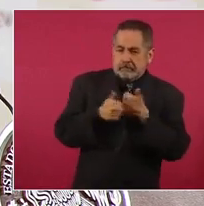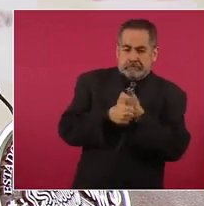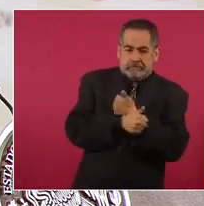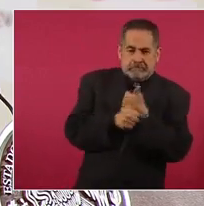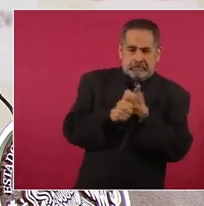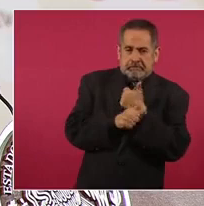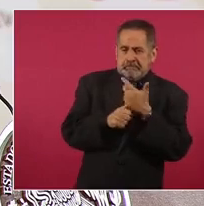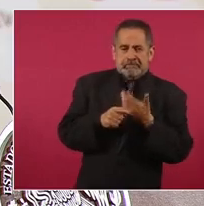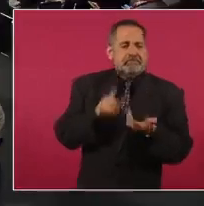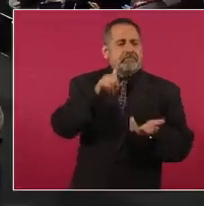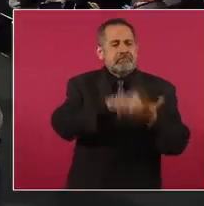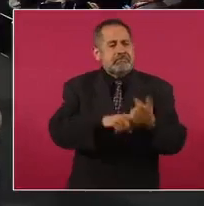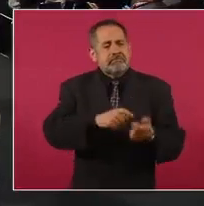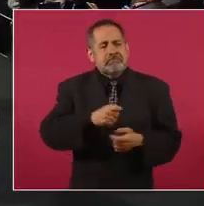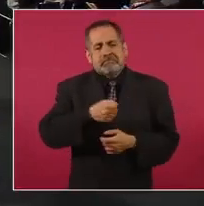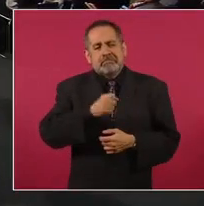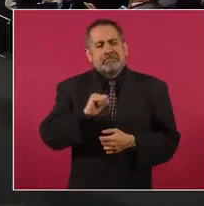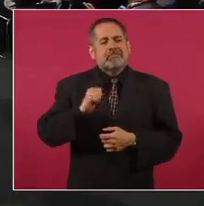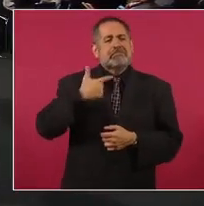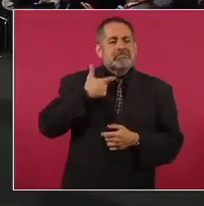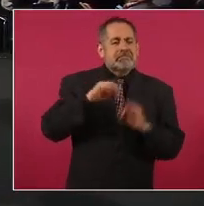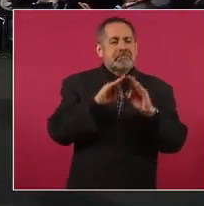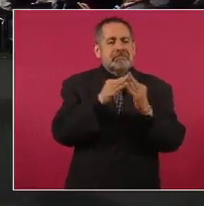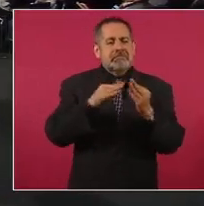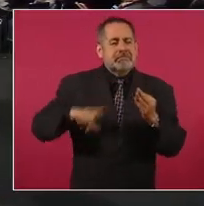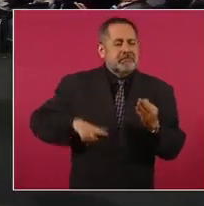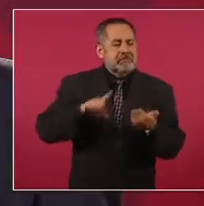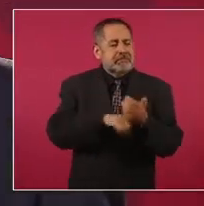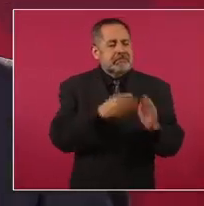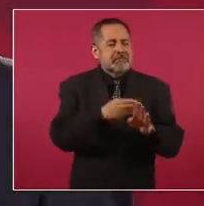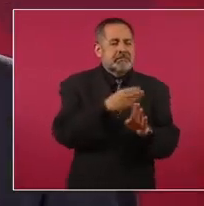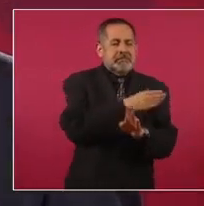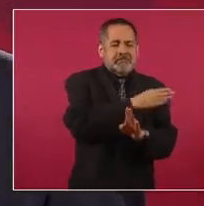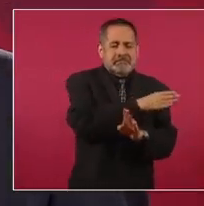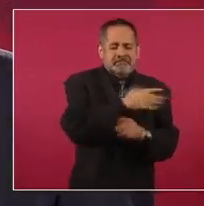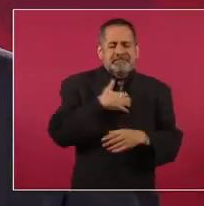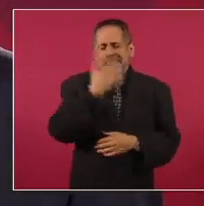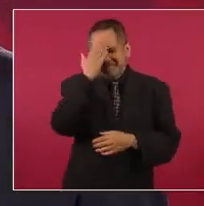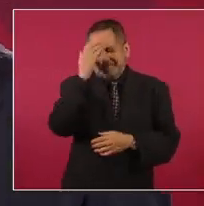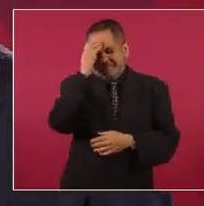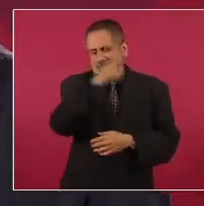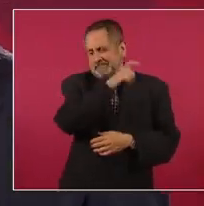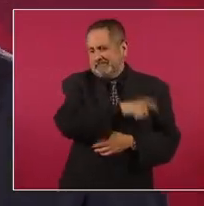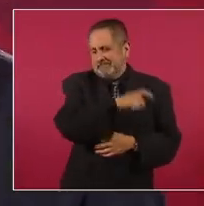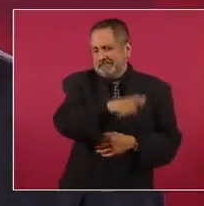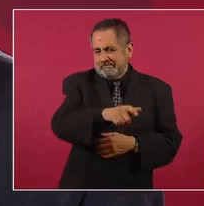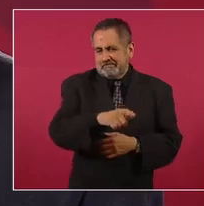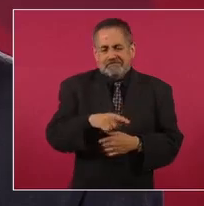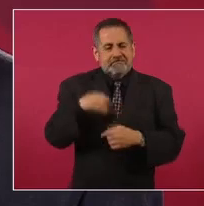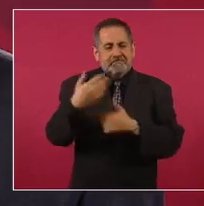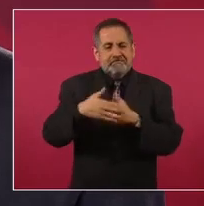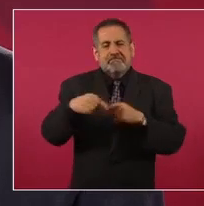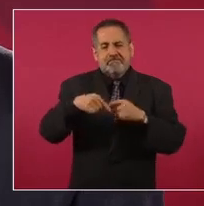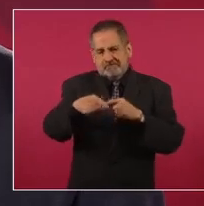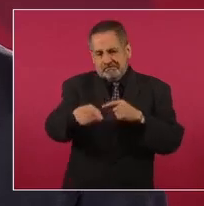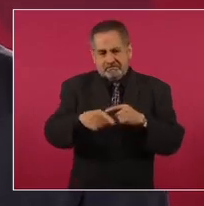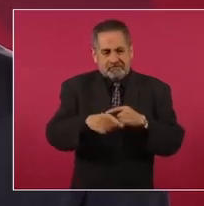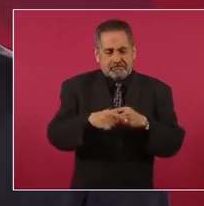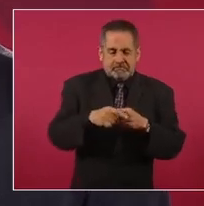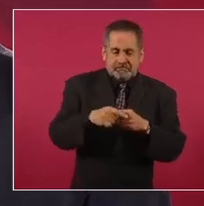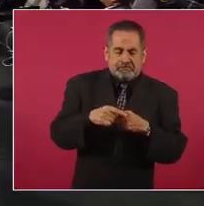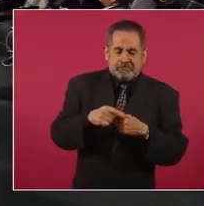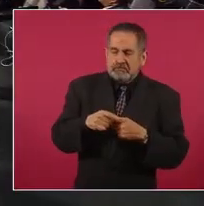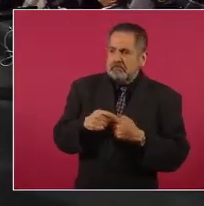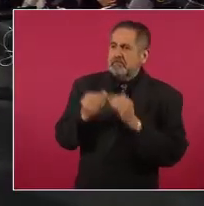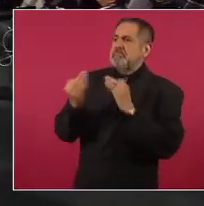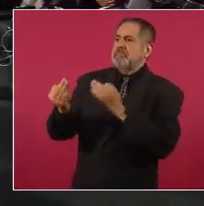del viejo régimen, que pues por supuesto muchos sabemos quiénes son y pronto darán la cara. Y